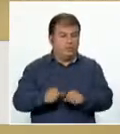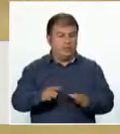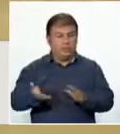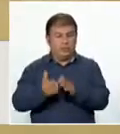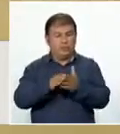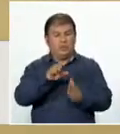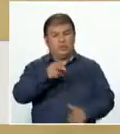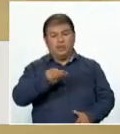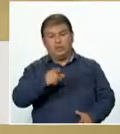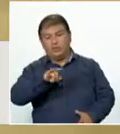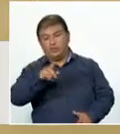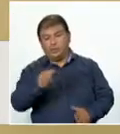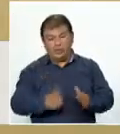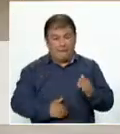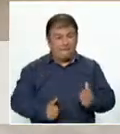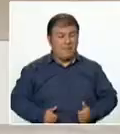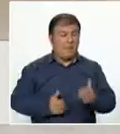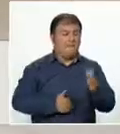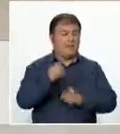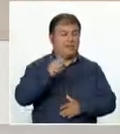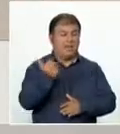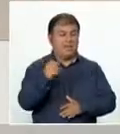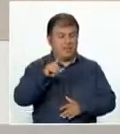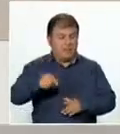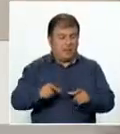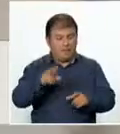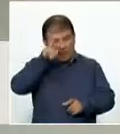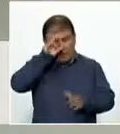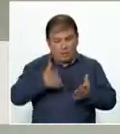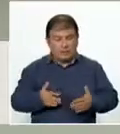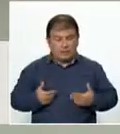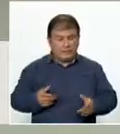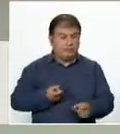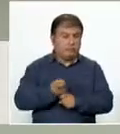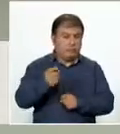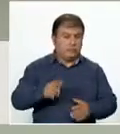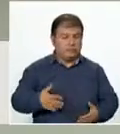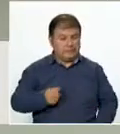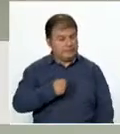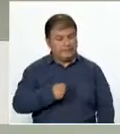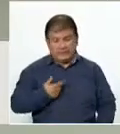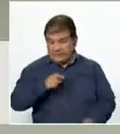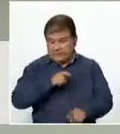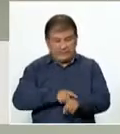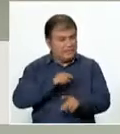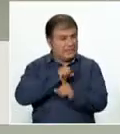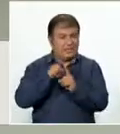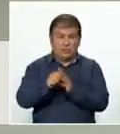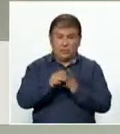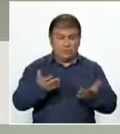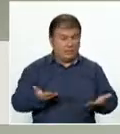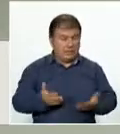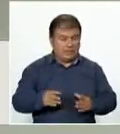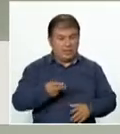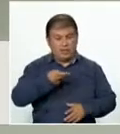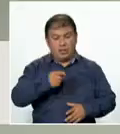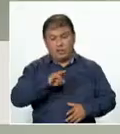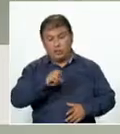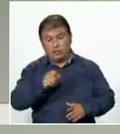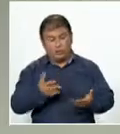Houston, donde viven más de 15.000 peruanos, es la principal afectada. La situación acá en Houston